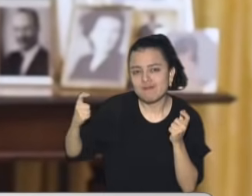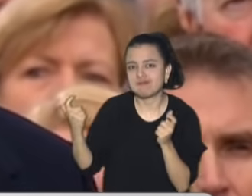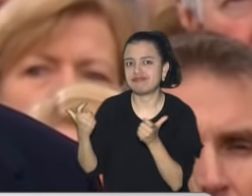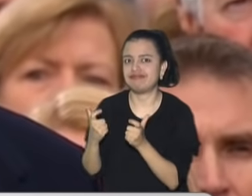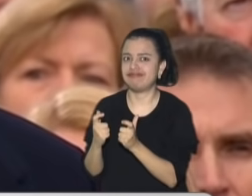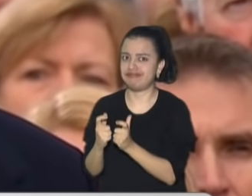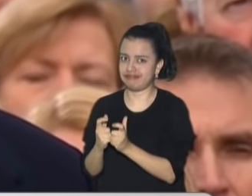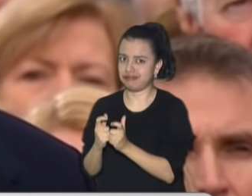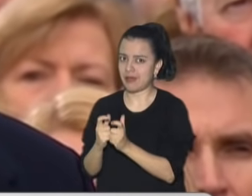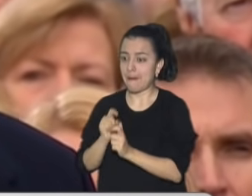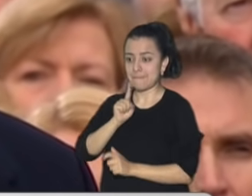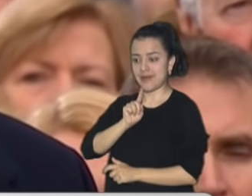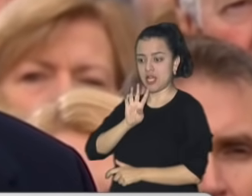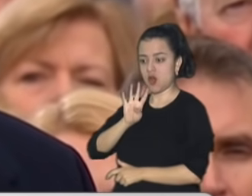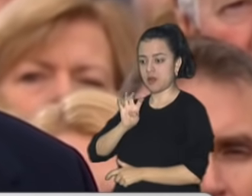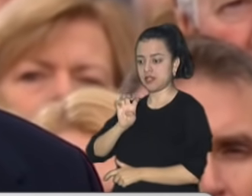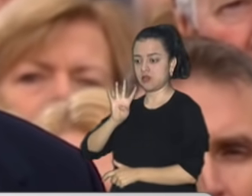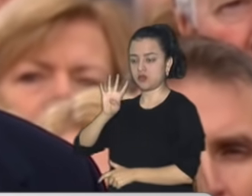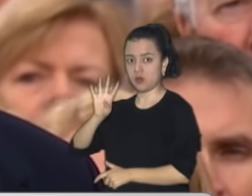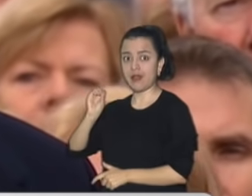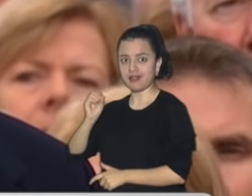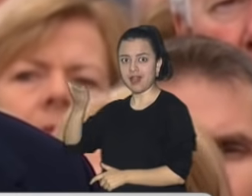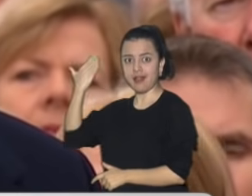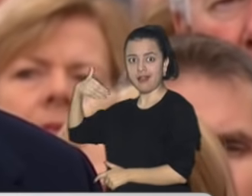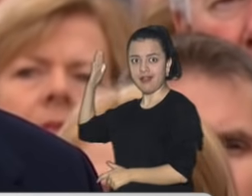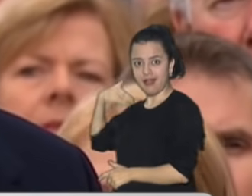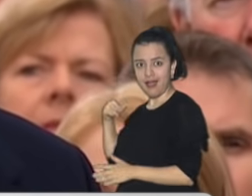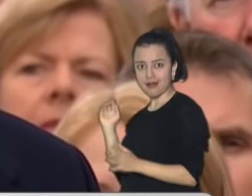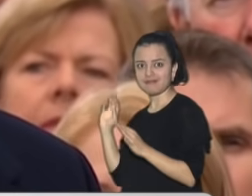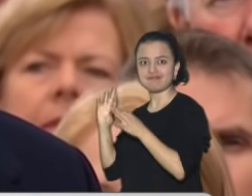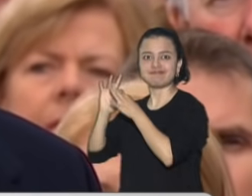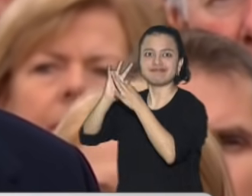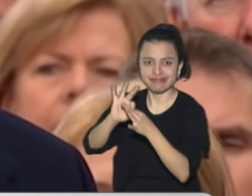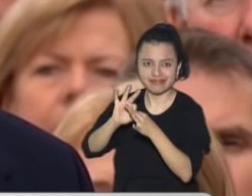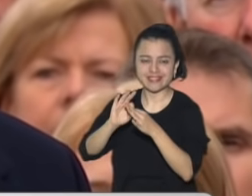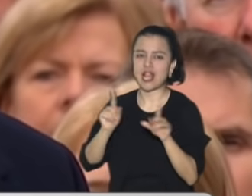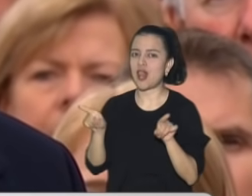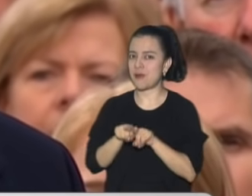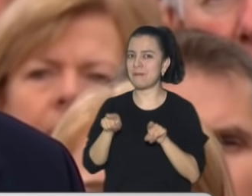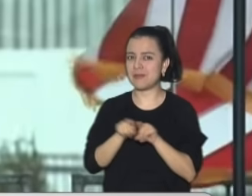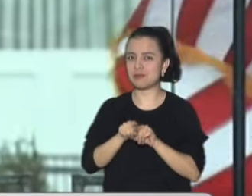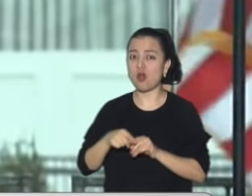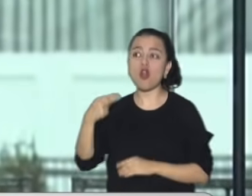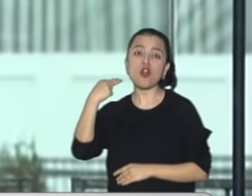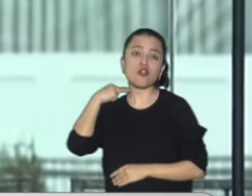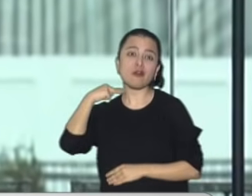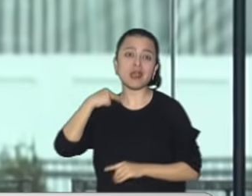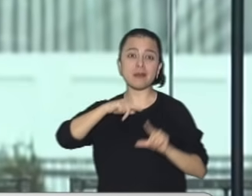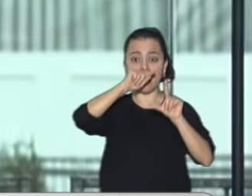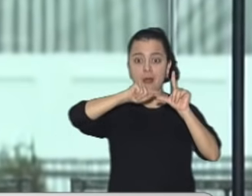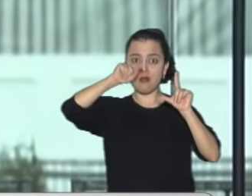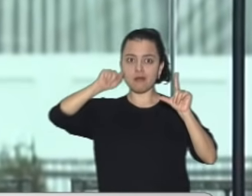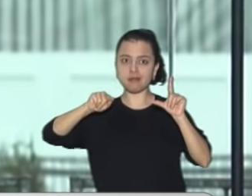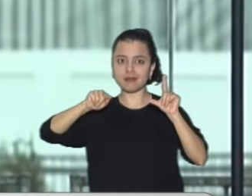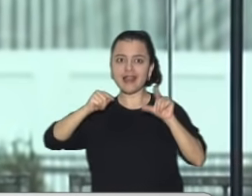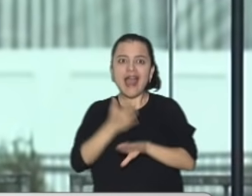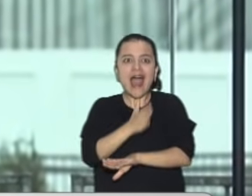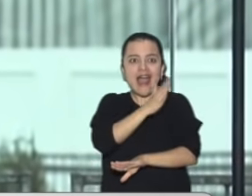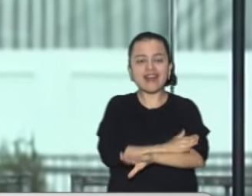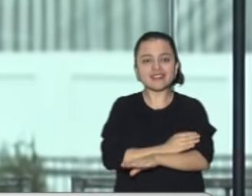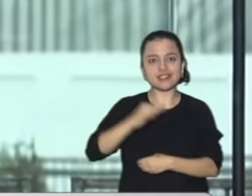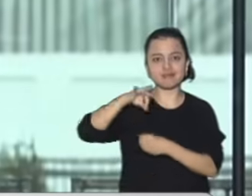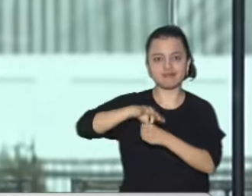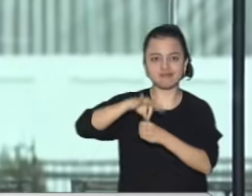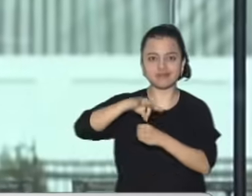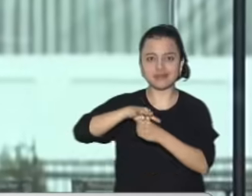1940. La popularidad del saliente mandatario cayó 12 puntos con respecto a los niveles de noviembre previos a las elecciones. Su imagen